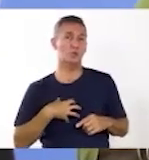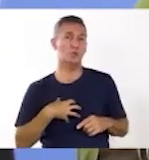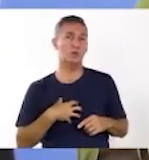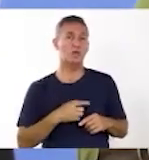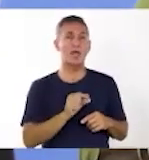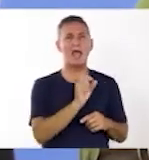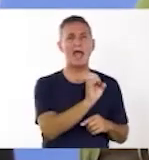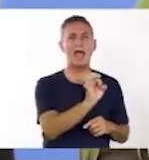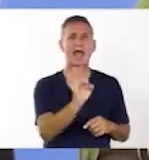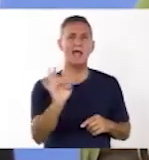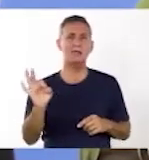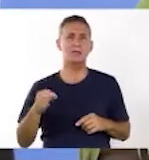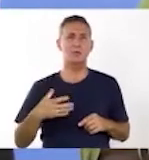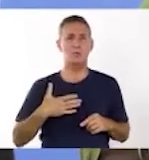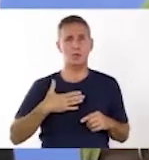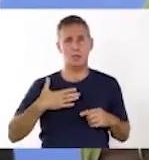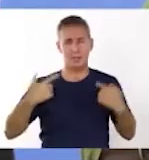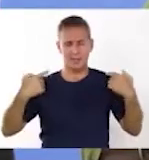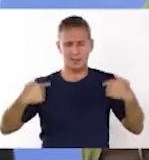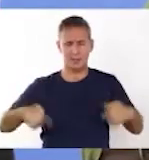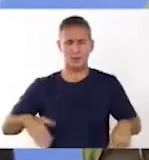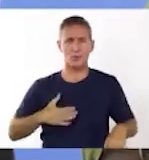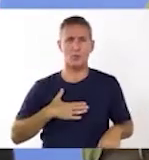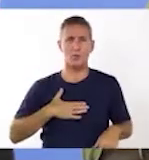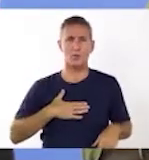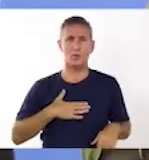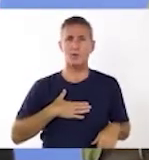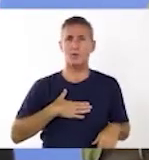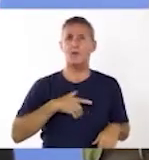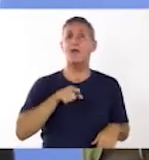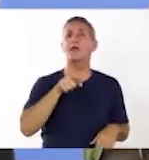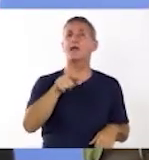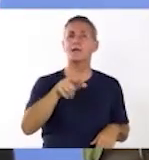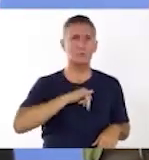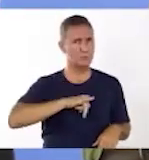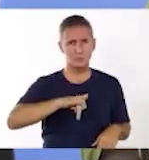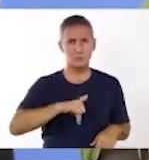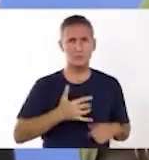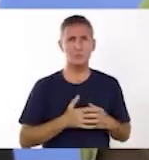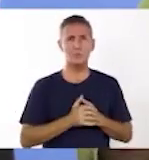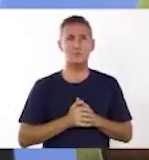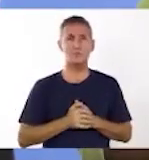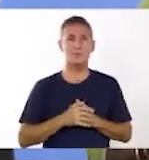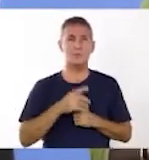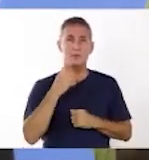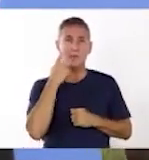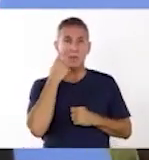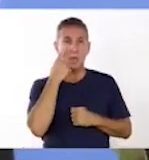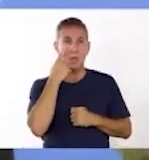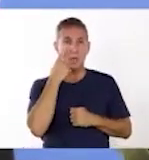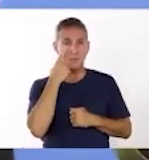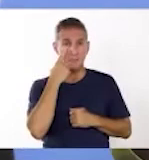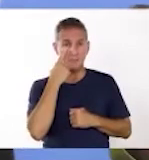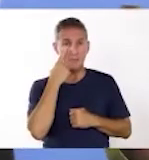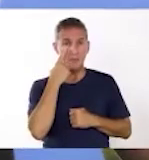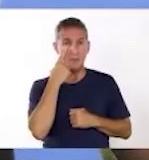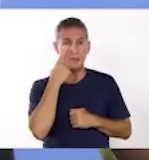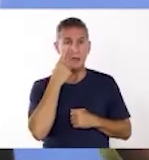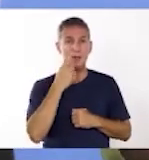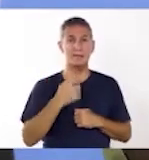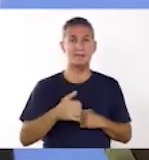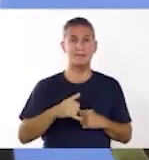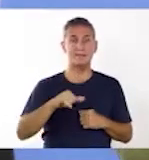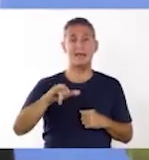tú. Cada átomo de mi cuerpo es tuyo también. Fíjense que ahí ese